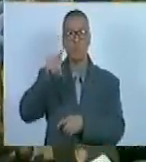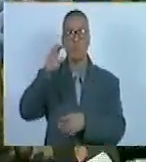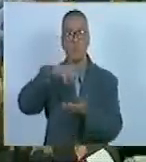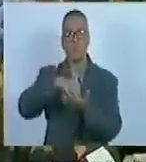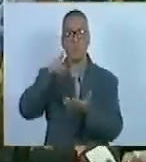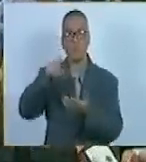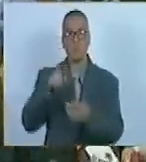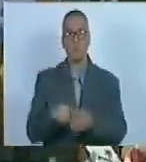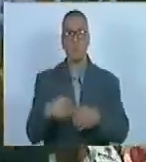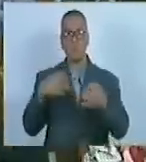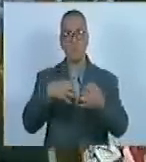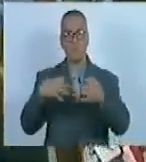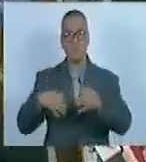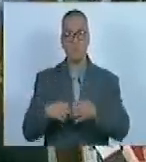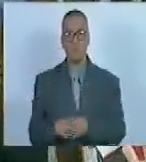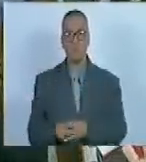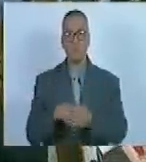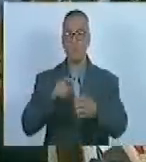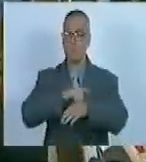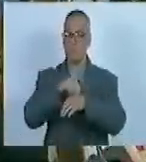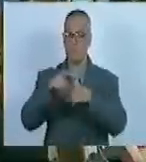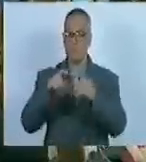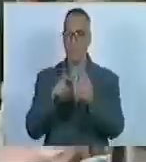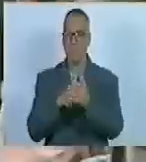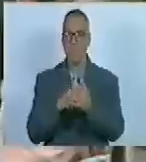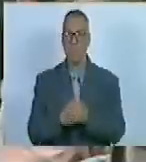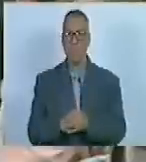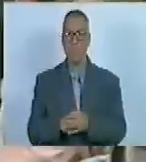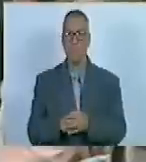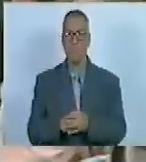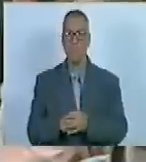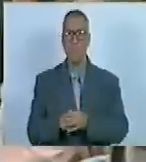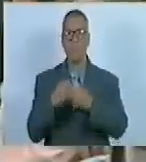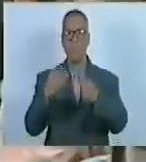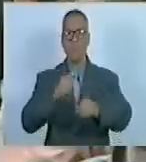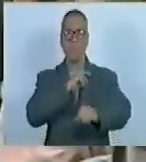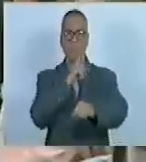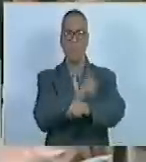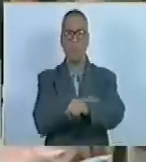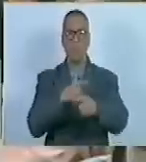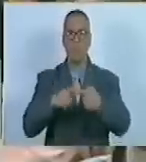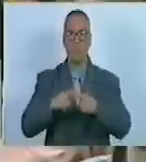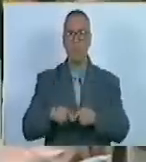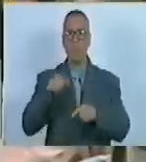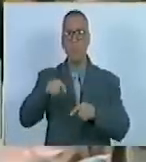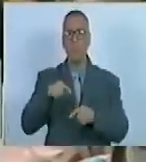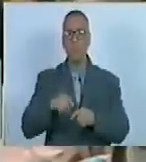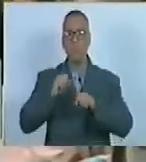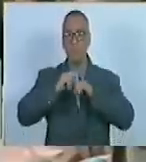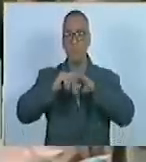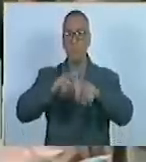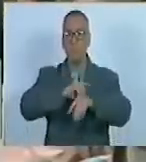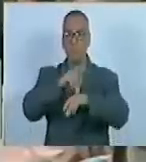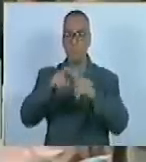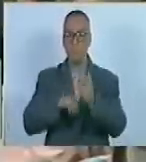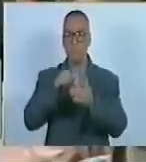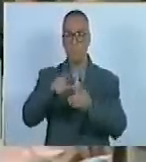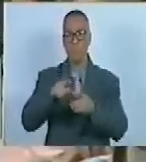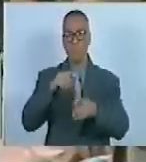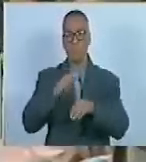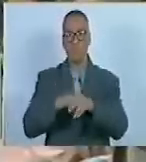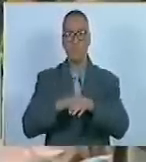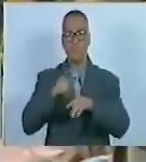Parlamento, a dar una lucha totalmente, con mucha fuerza y totalmente plena, para que este